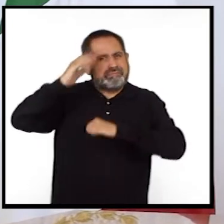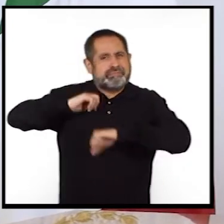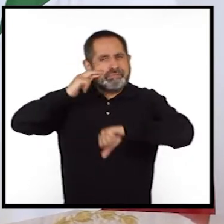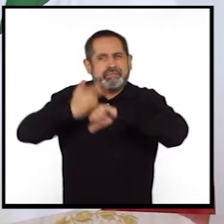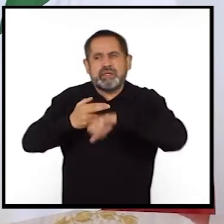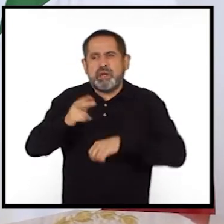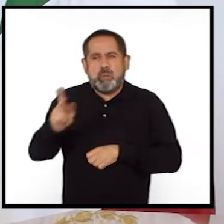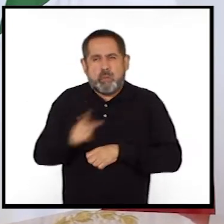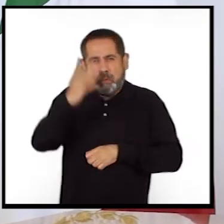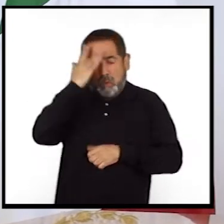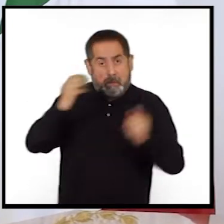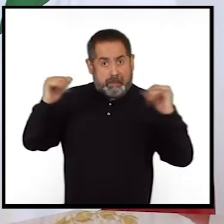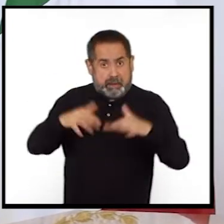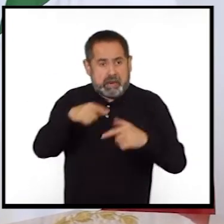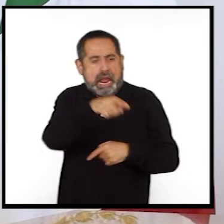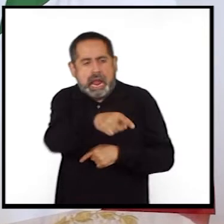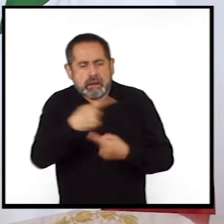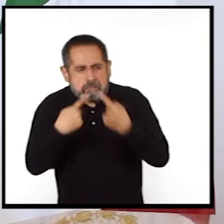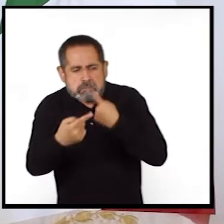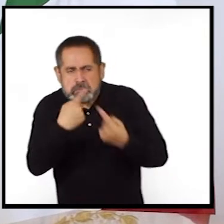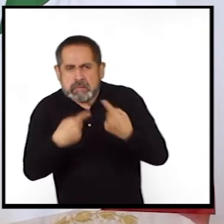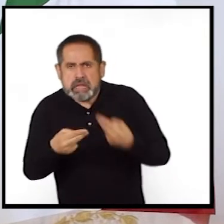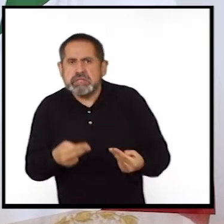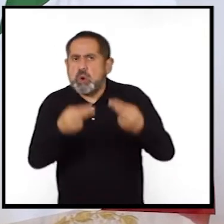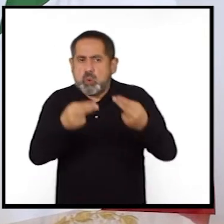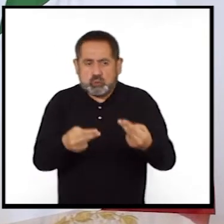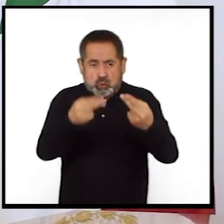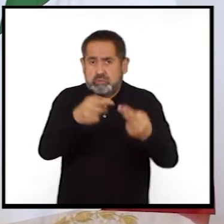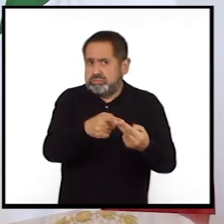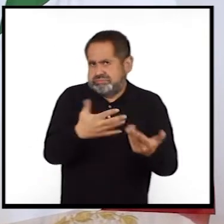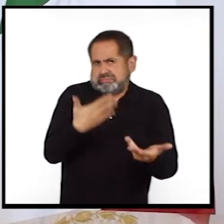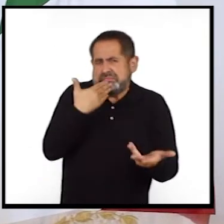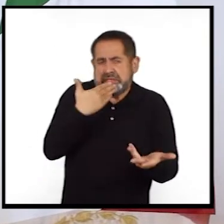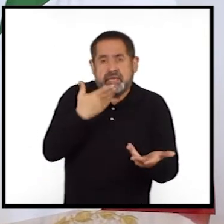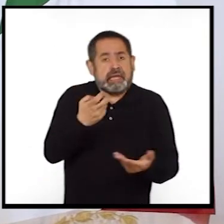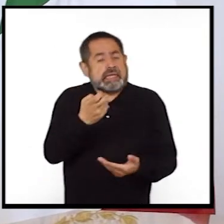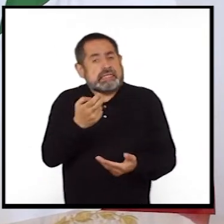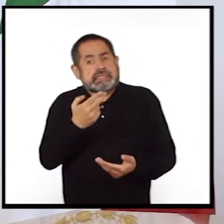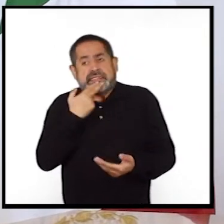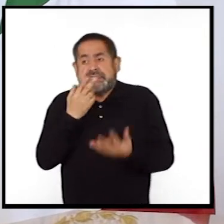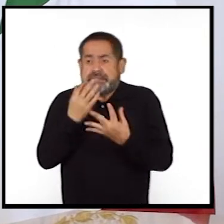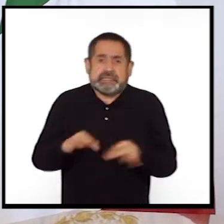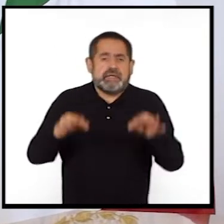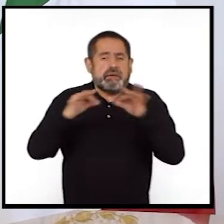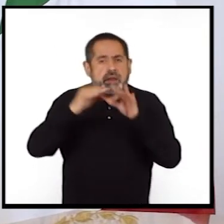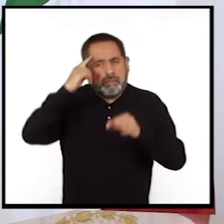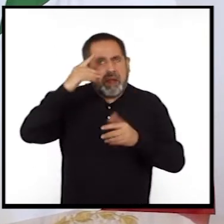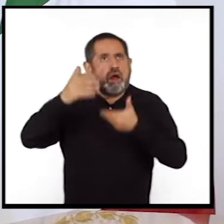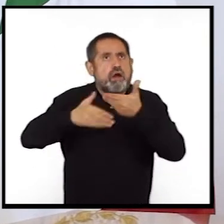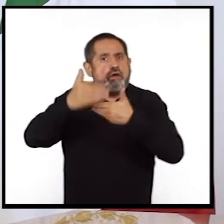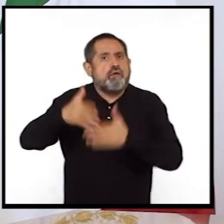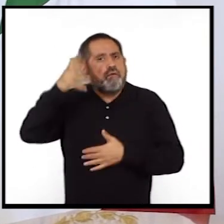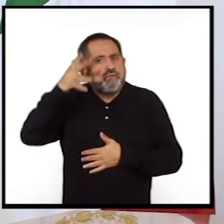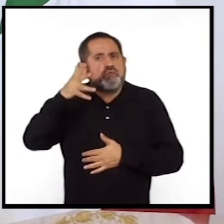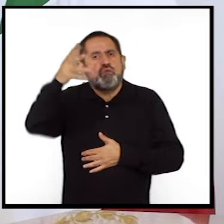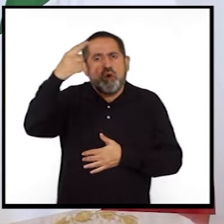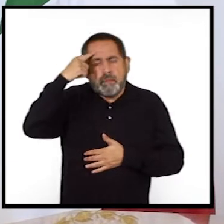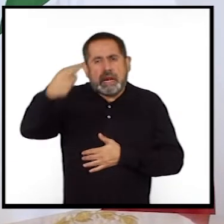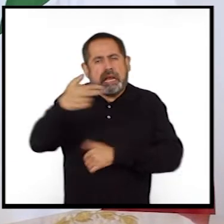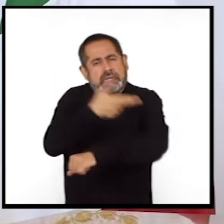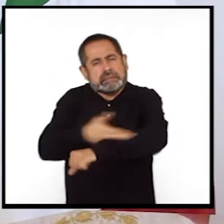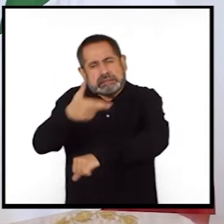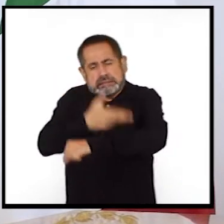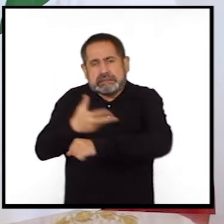mágicos, aspecto que es preciso resaltar, ya que representa una valiosa e